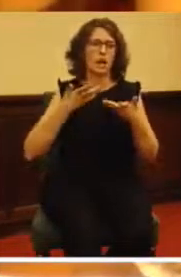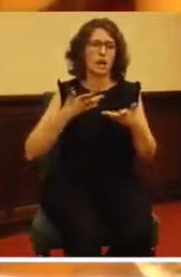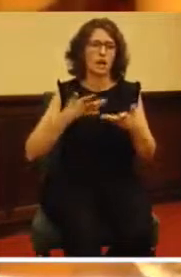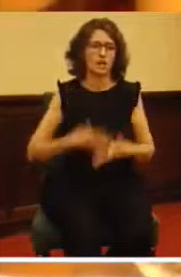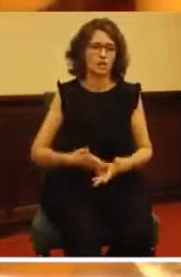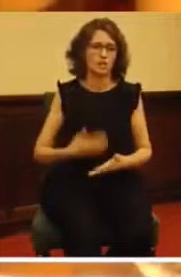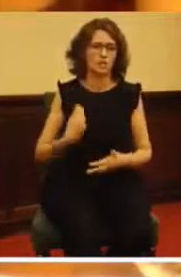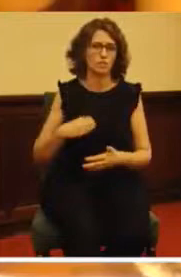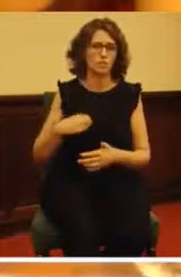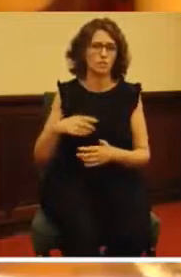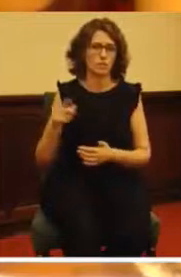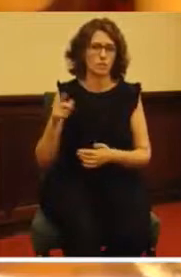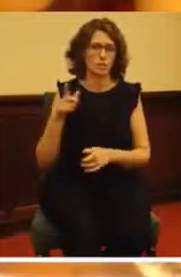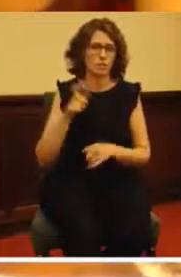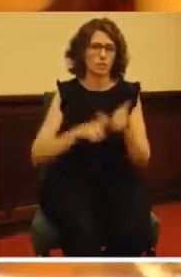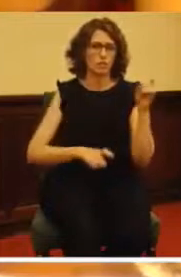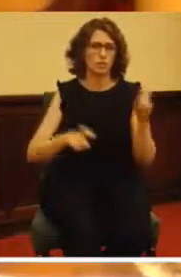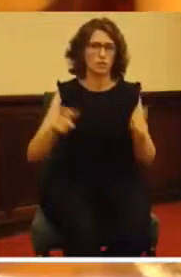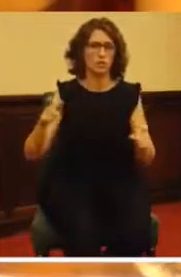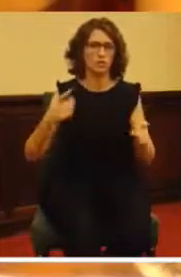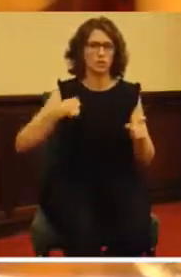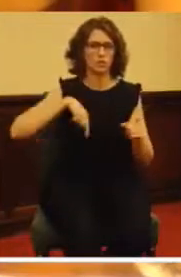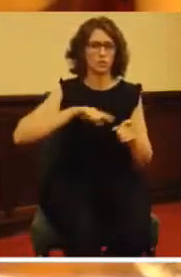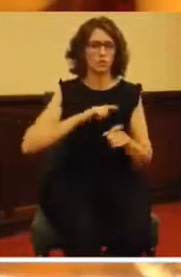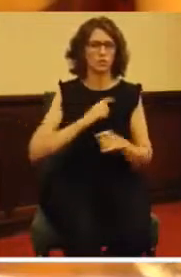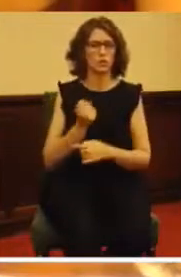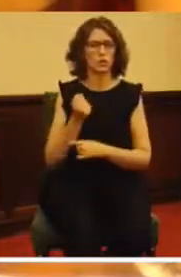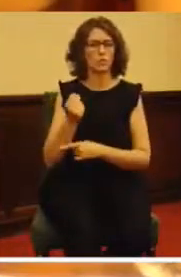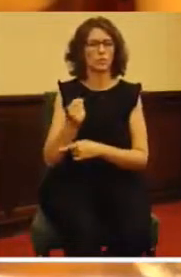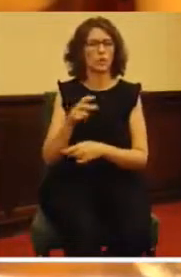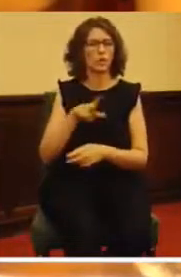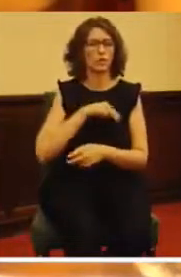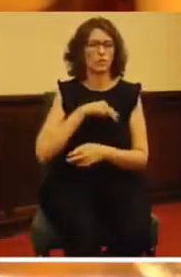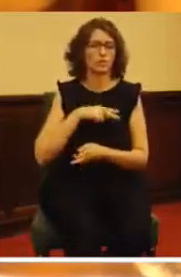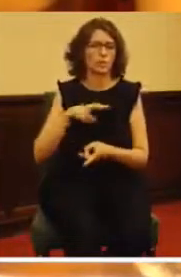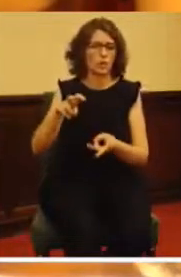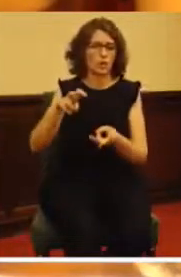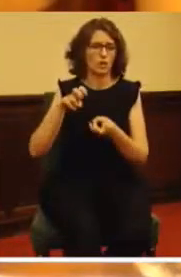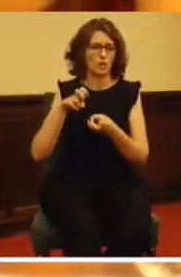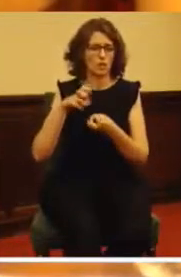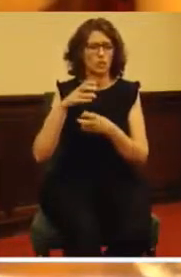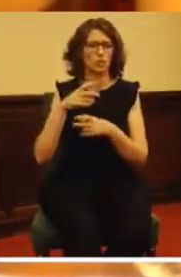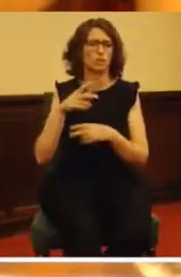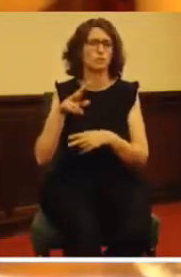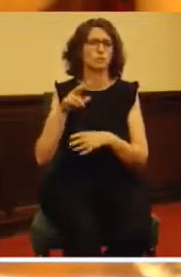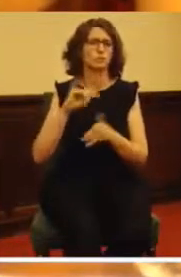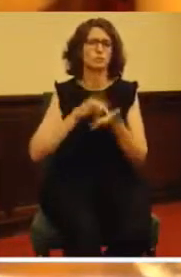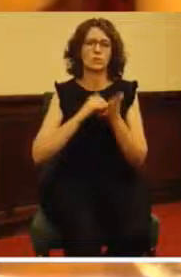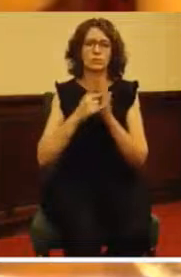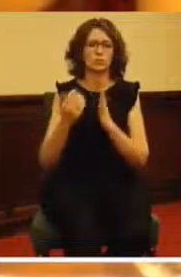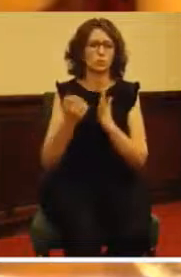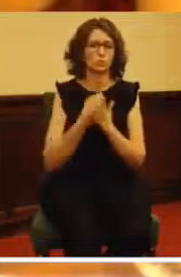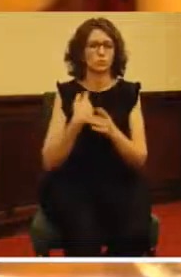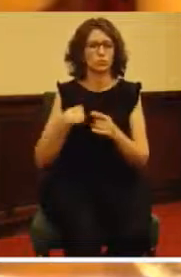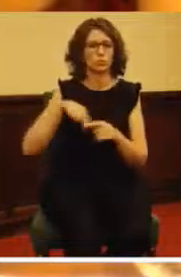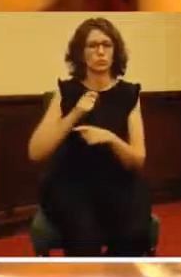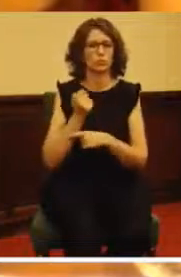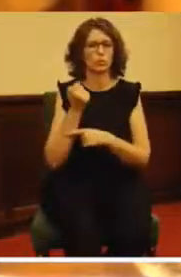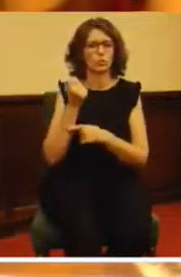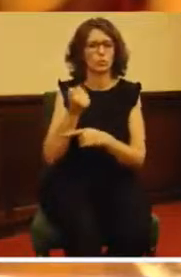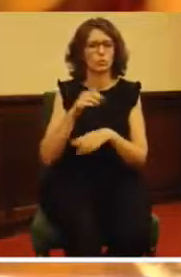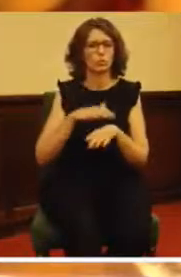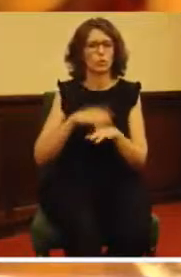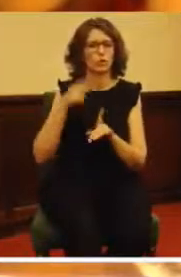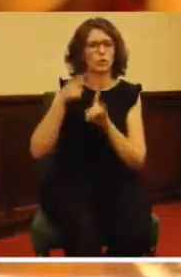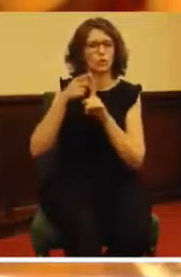grupo municipal, desde luego, va a apoyar al concejal de Hacienda en todas las medidas que adopte, pues para que notemos algo en